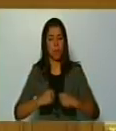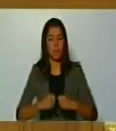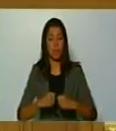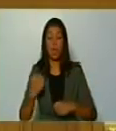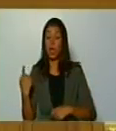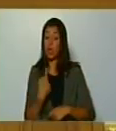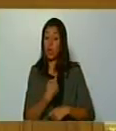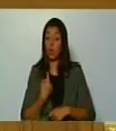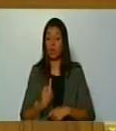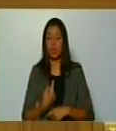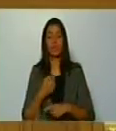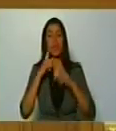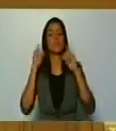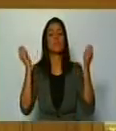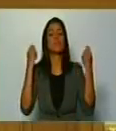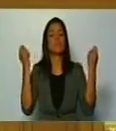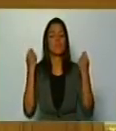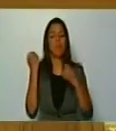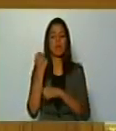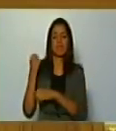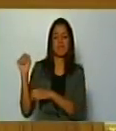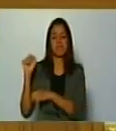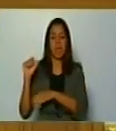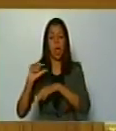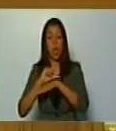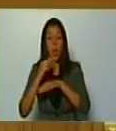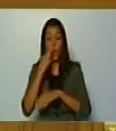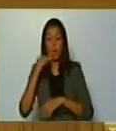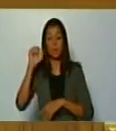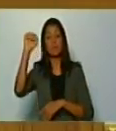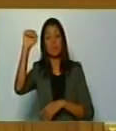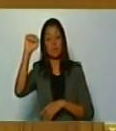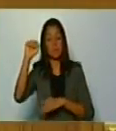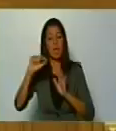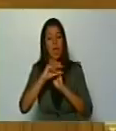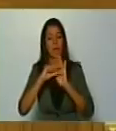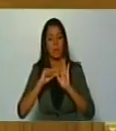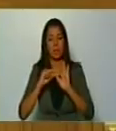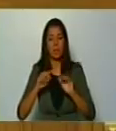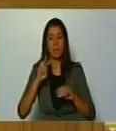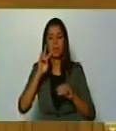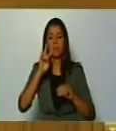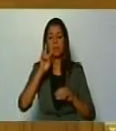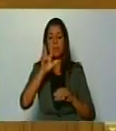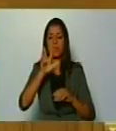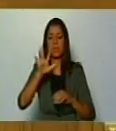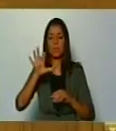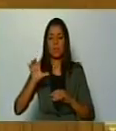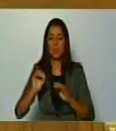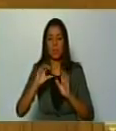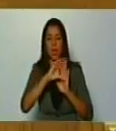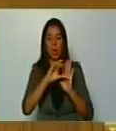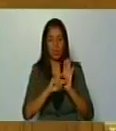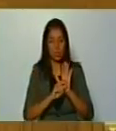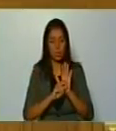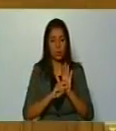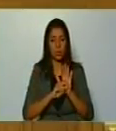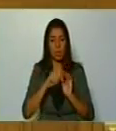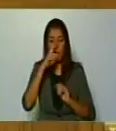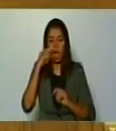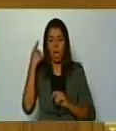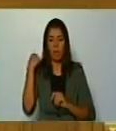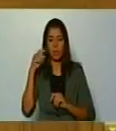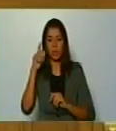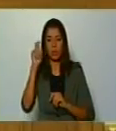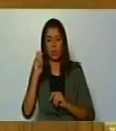el desconocimiento del régimen basado en los artículos 350 de la Constitución. Fui constituyente en el 99,